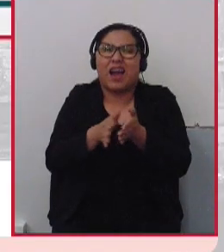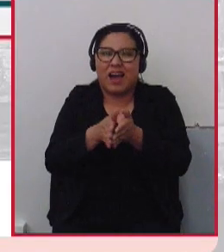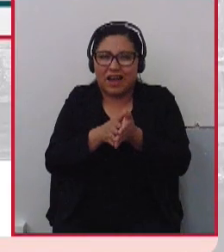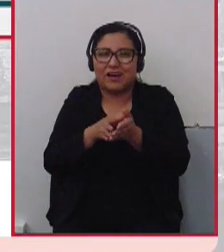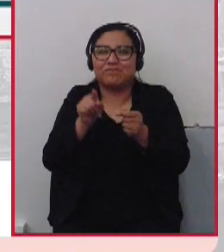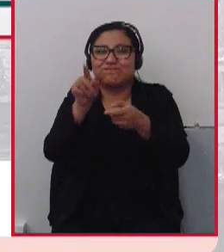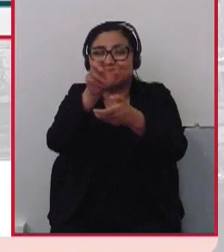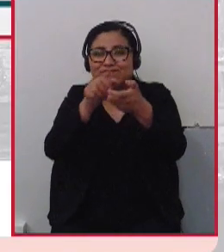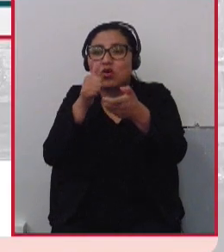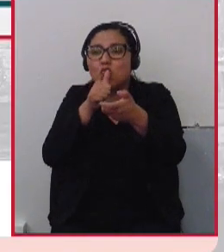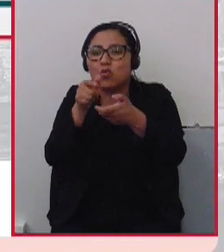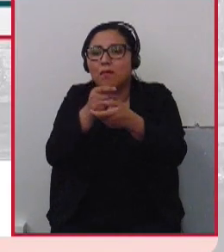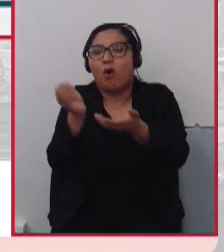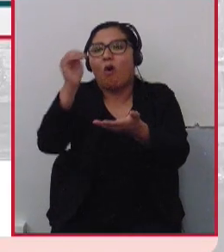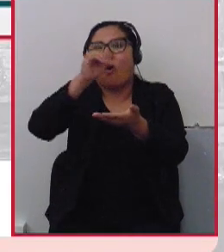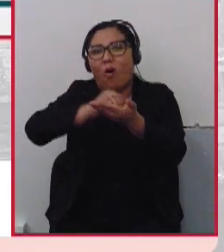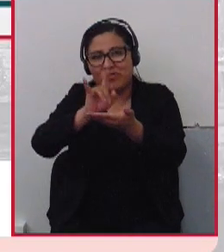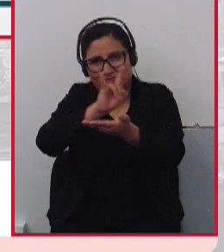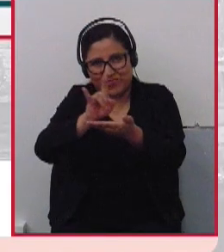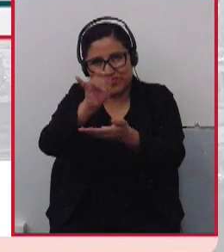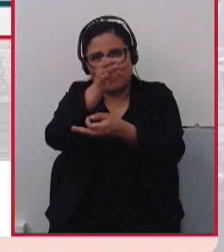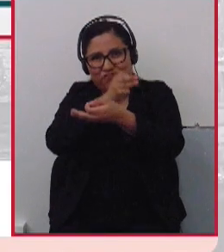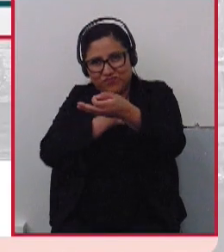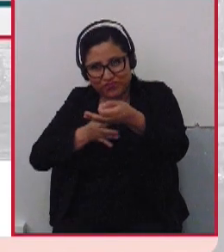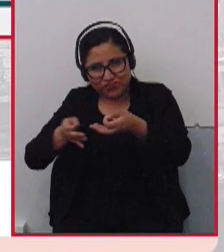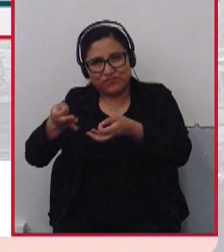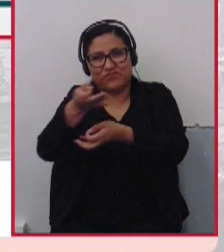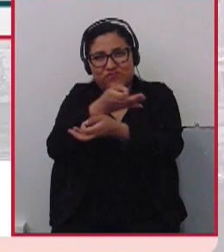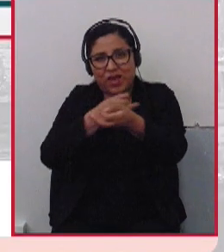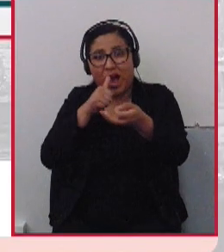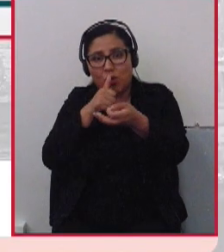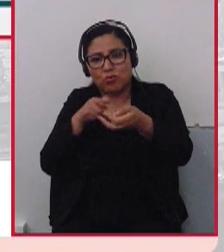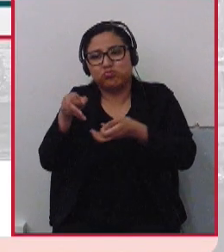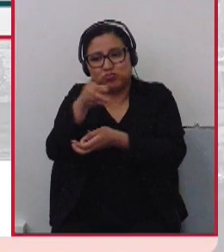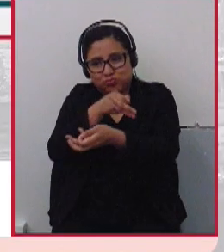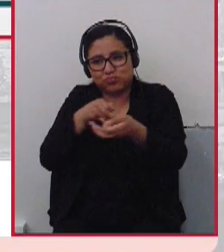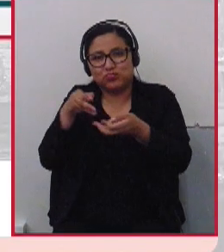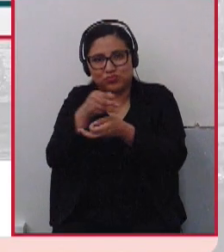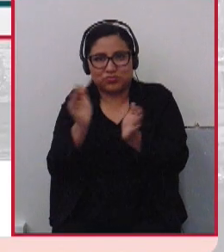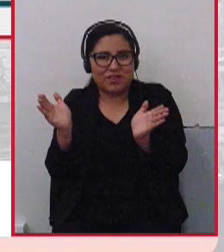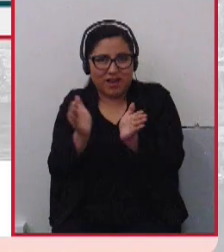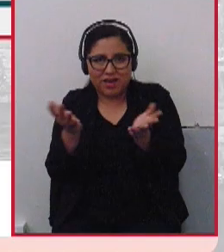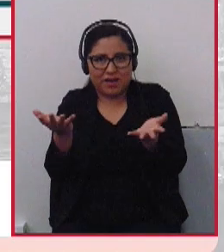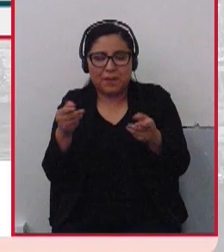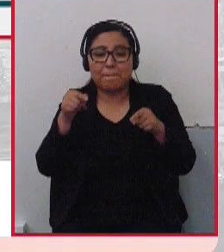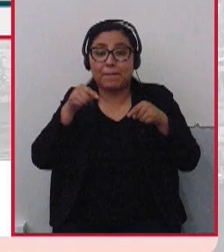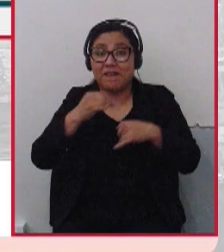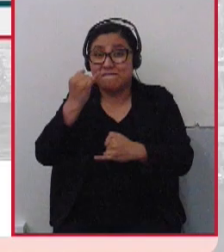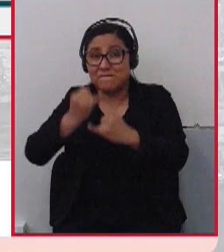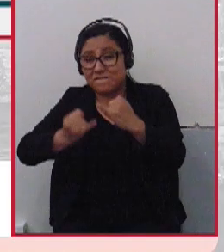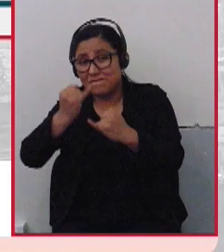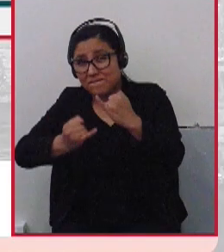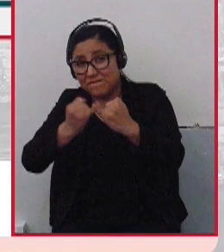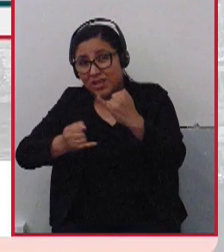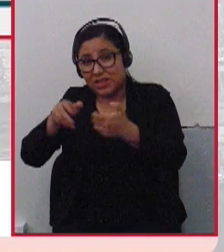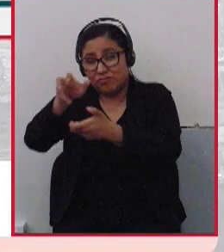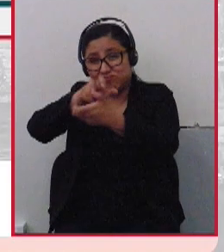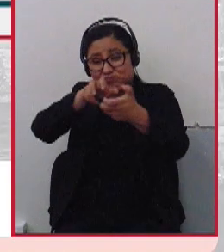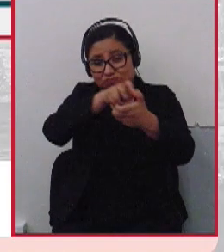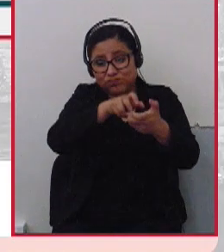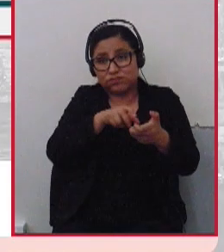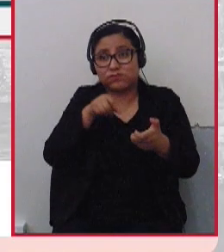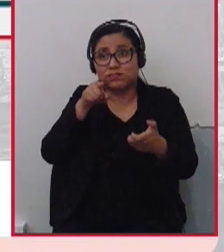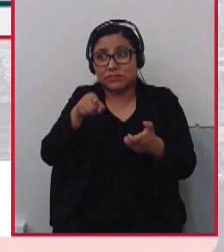recirculamos, la recuperamos acá, haciendo un circuito cerrado del agua. el producto final de los ciclones, acá están